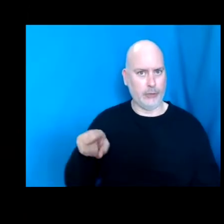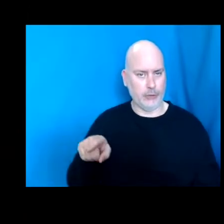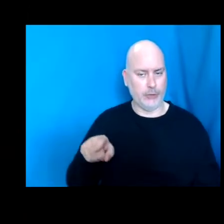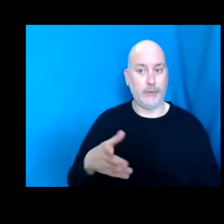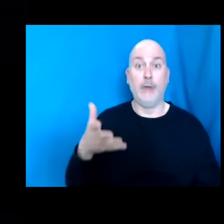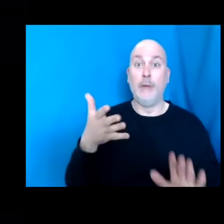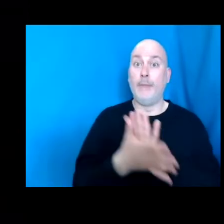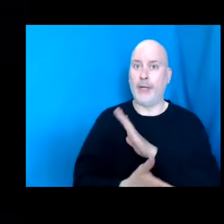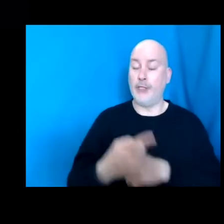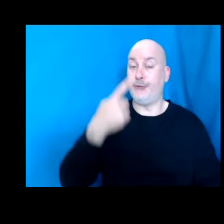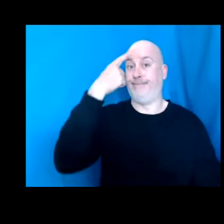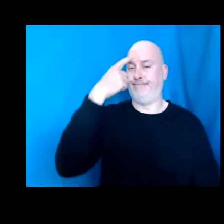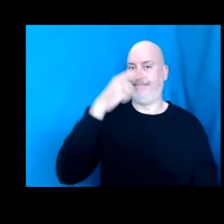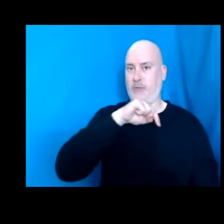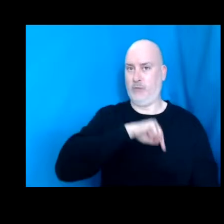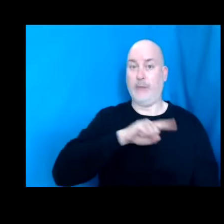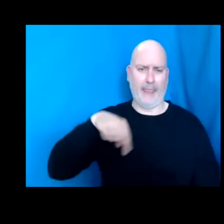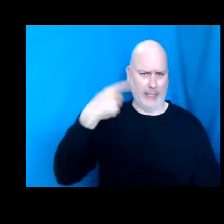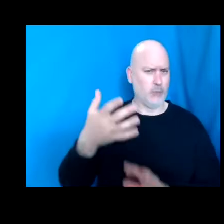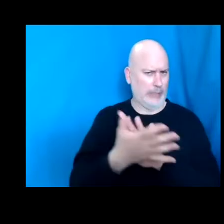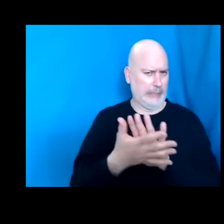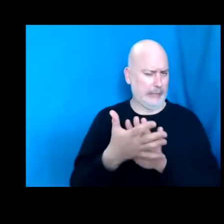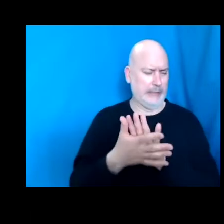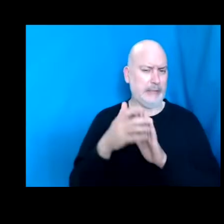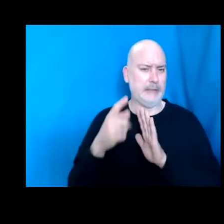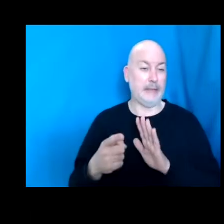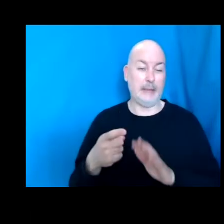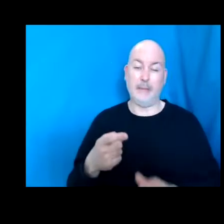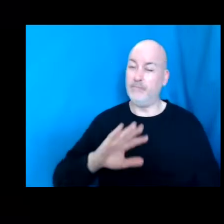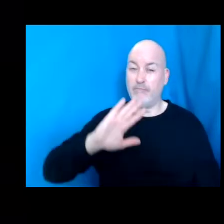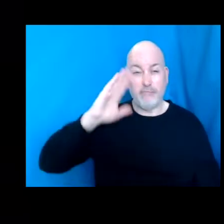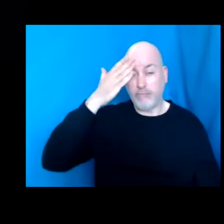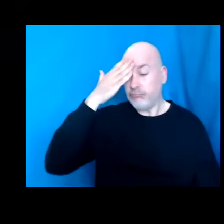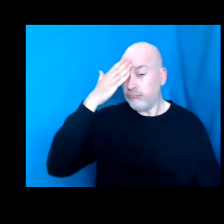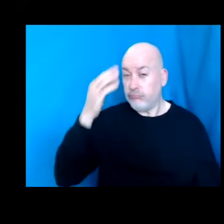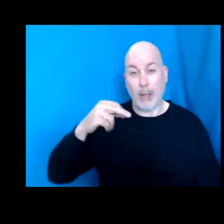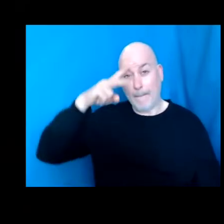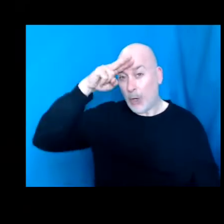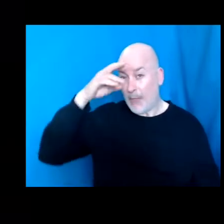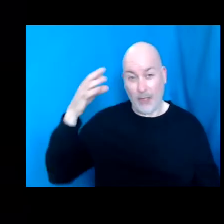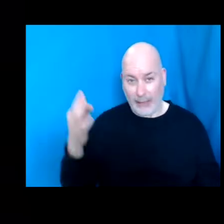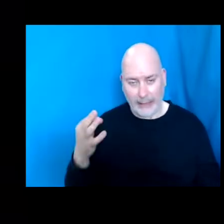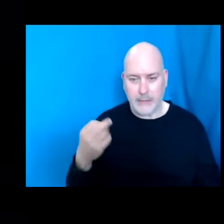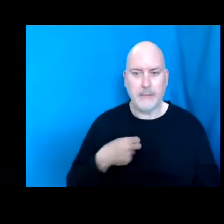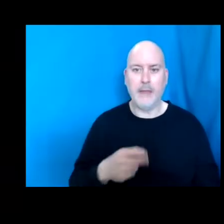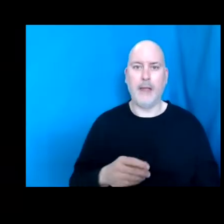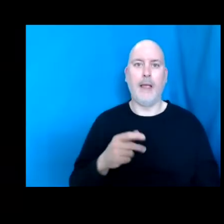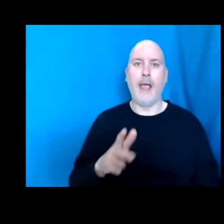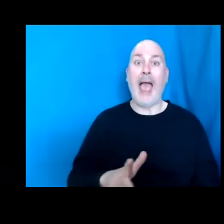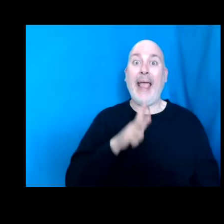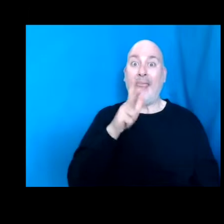que tener en cuenta, como hablaremos después, la principal preocupación es que este niño no se deshidrate.